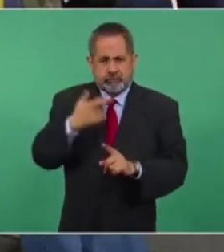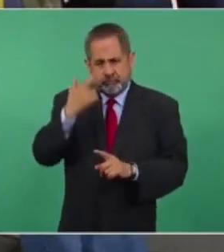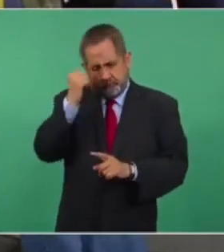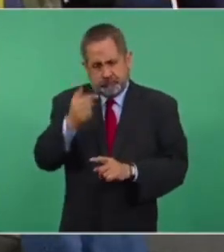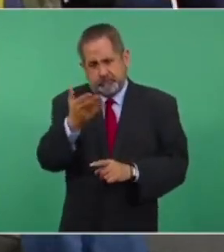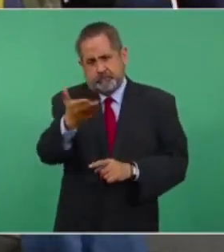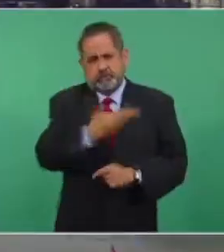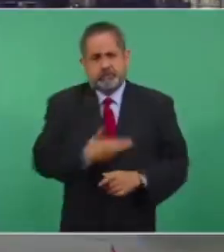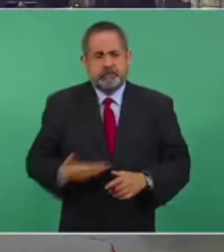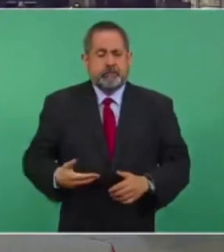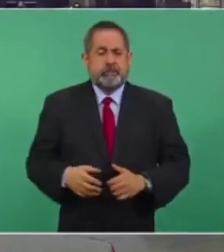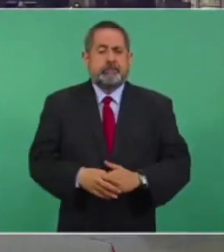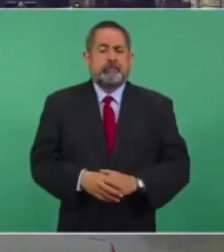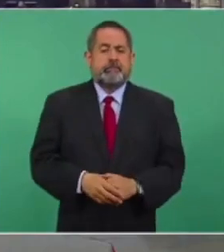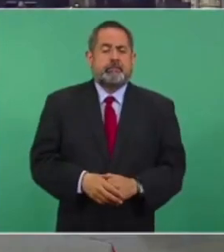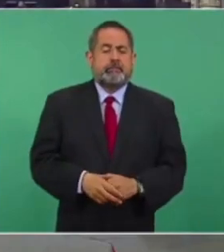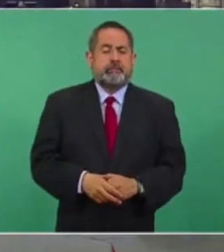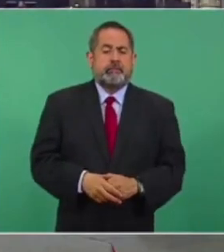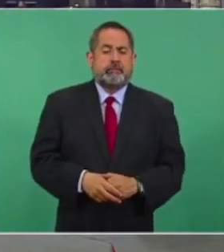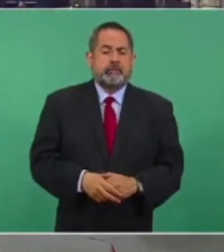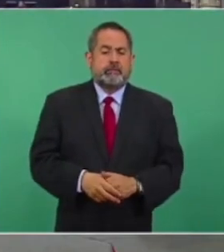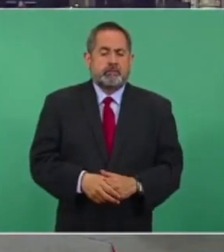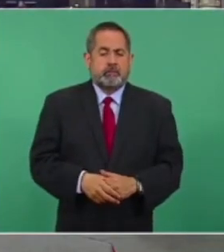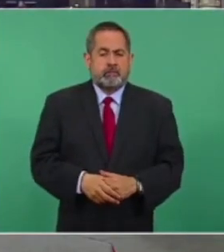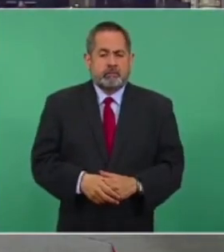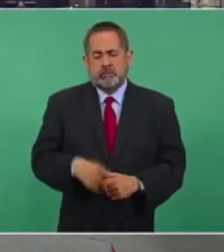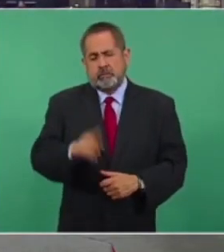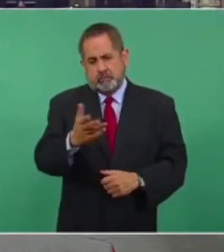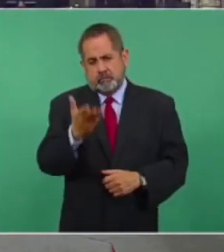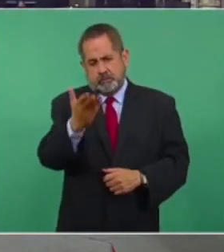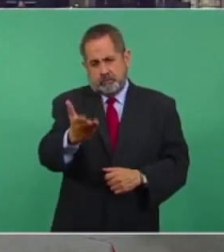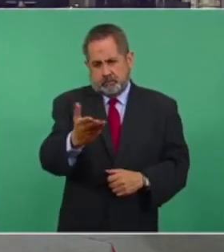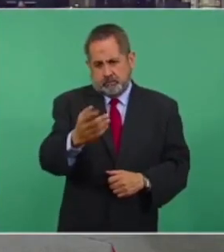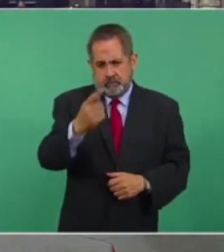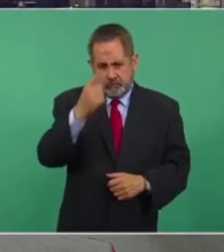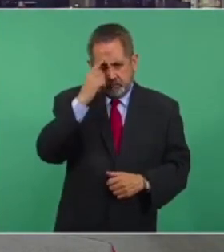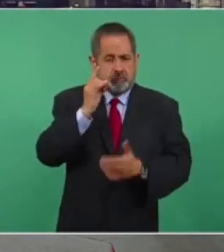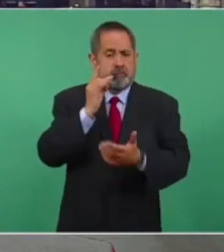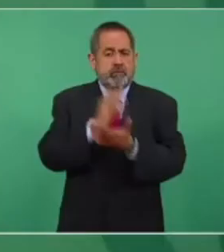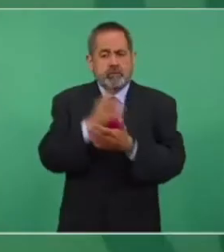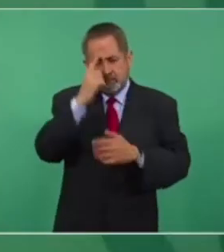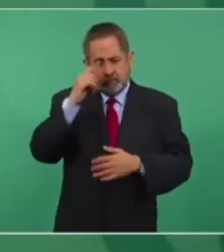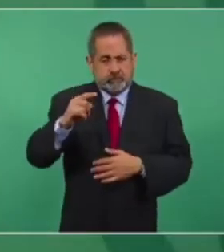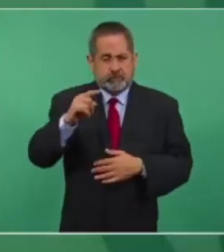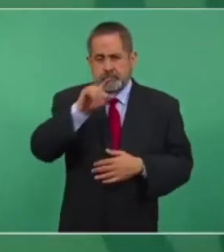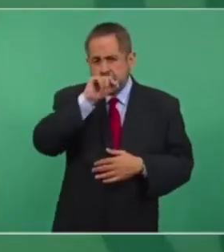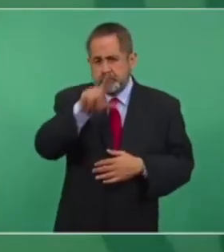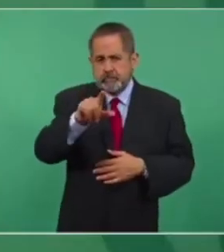presidente. Bueno, yo les propongo algo, pero no solo para Jalisco y Vallarta.